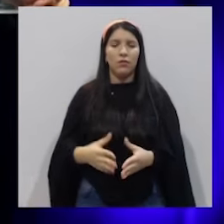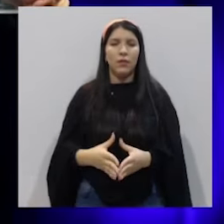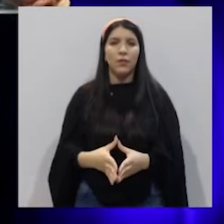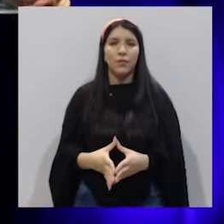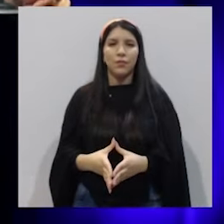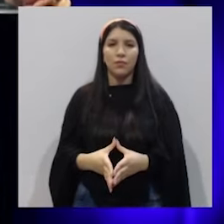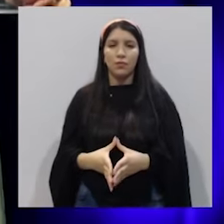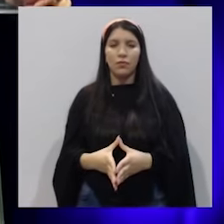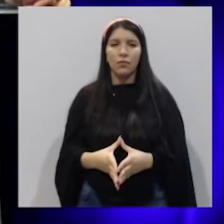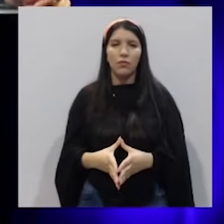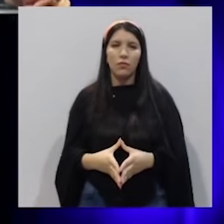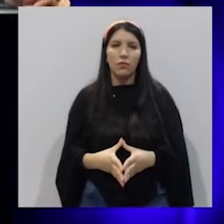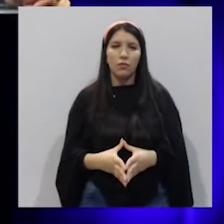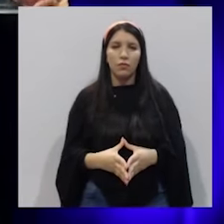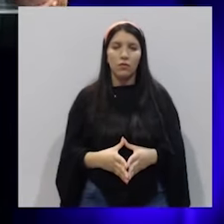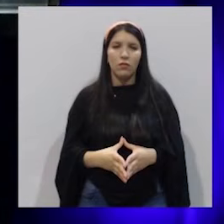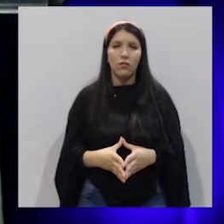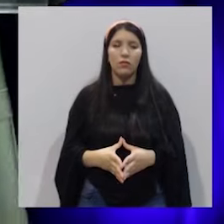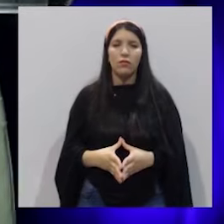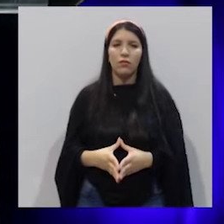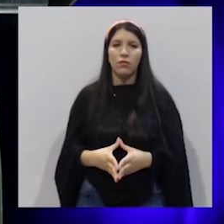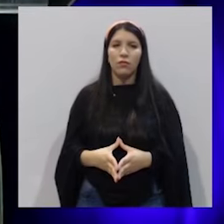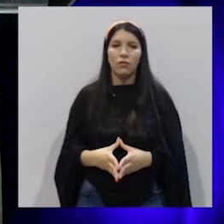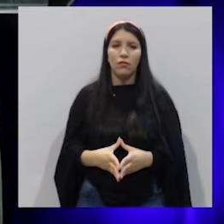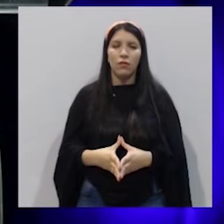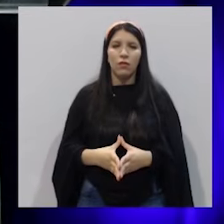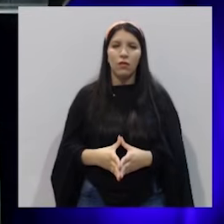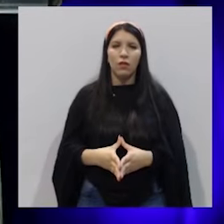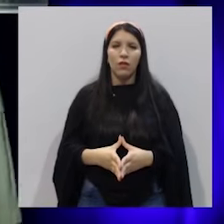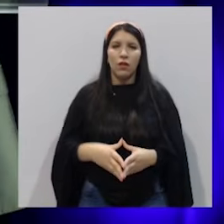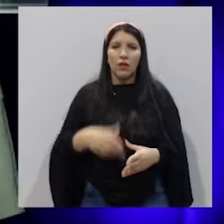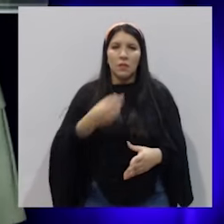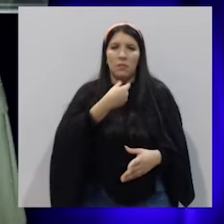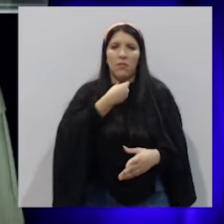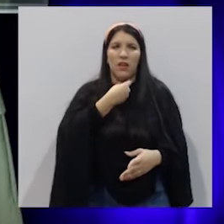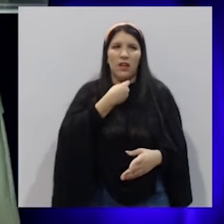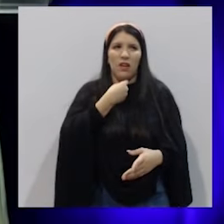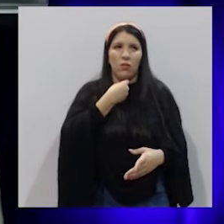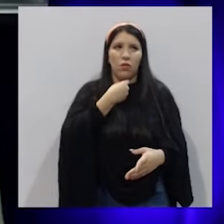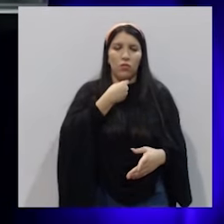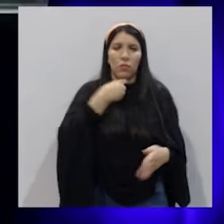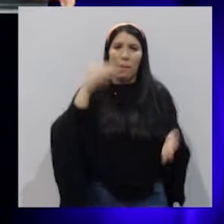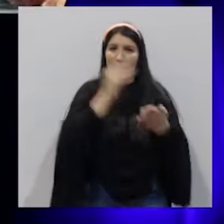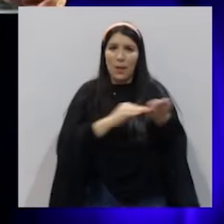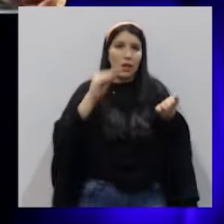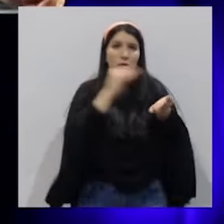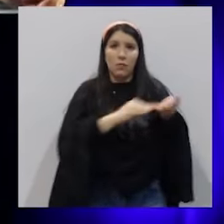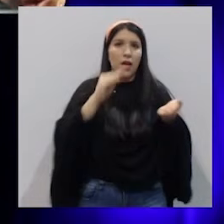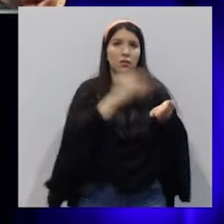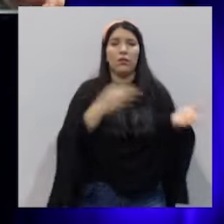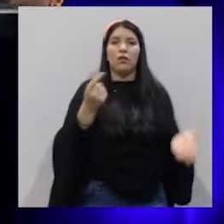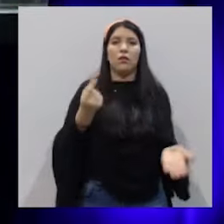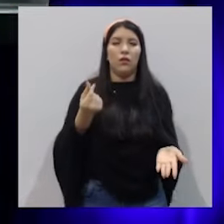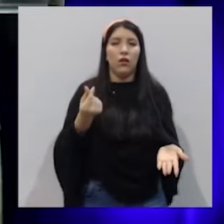y más y más y de repente olvidarnos de cuál es la esencia de lo que dios nos enseña